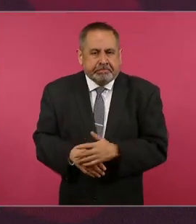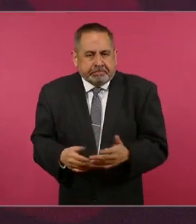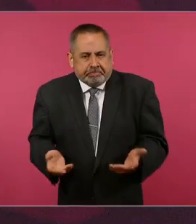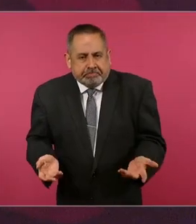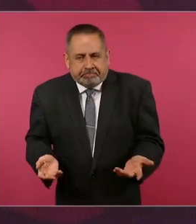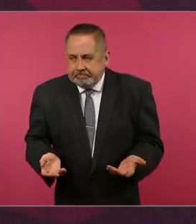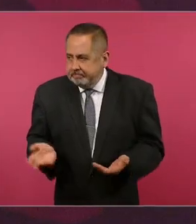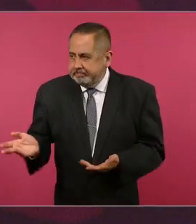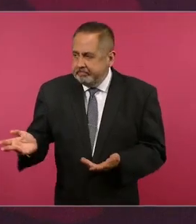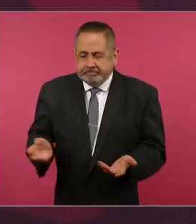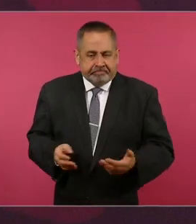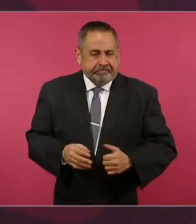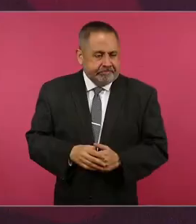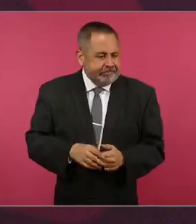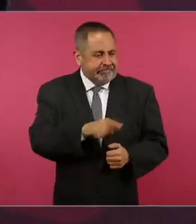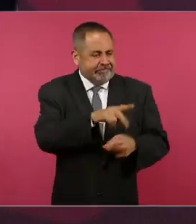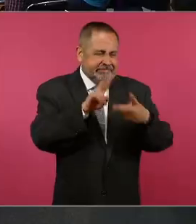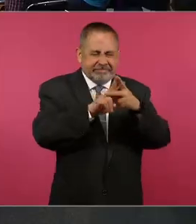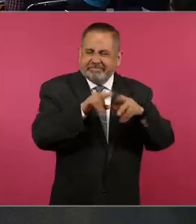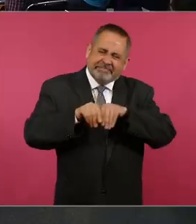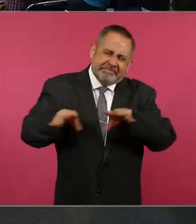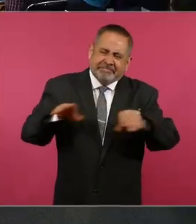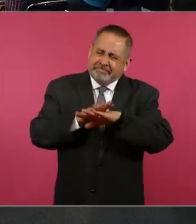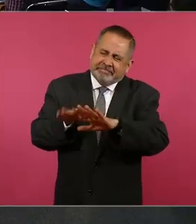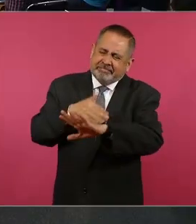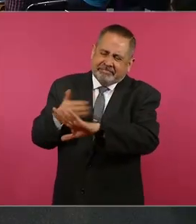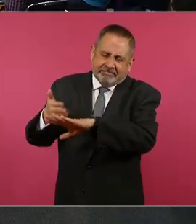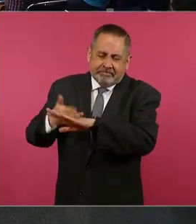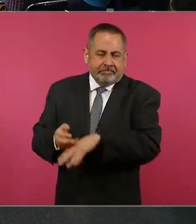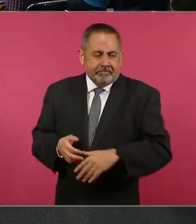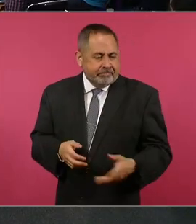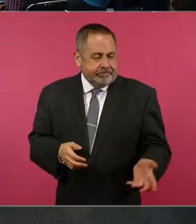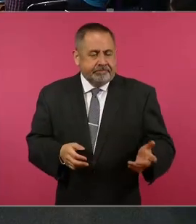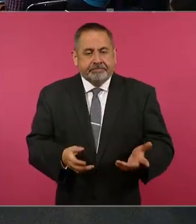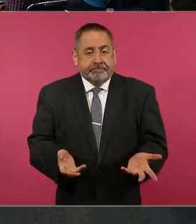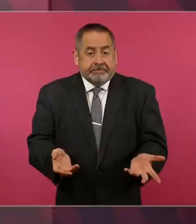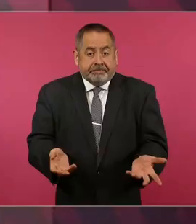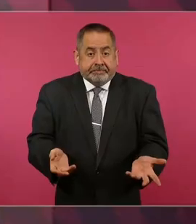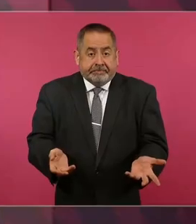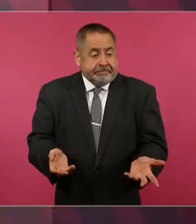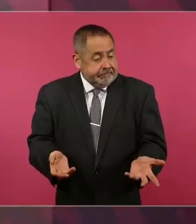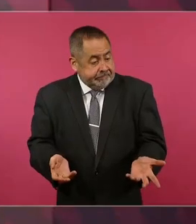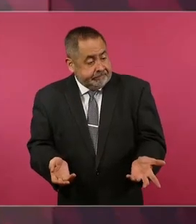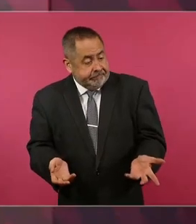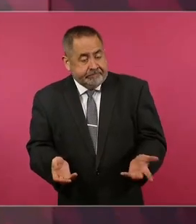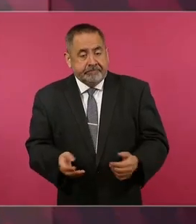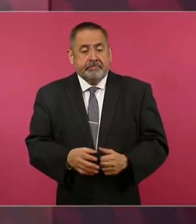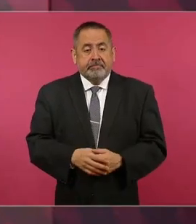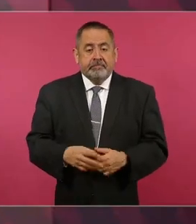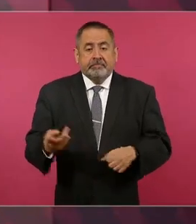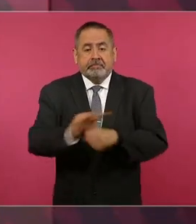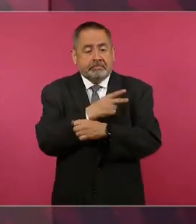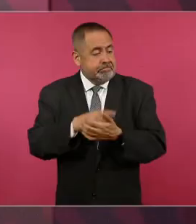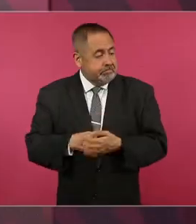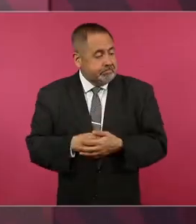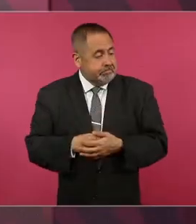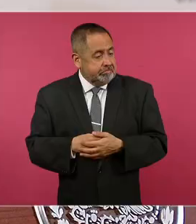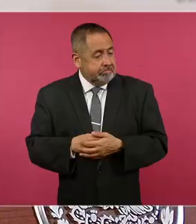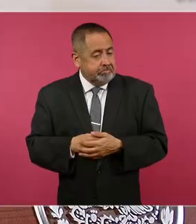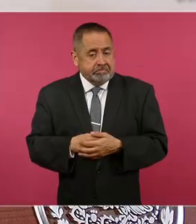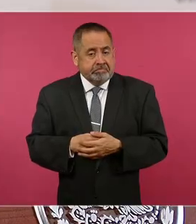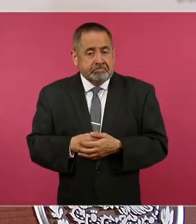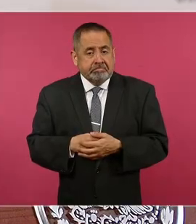bajo algunas consideraciones y resulta que no les va bien